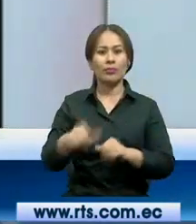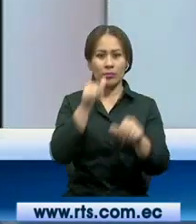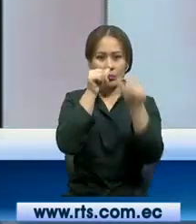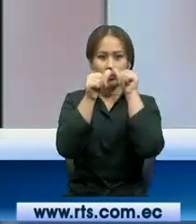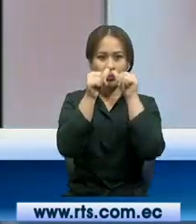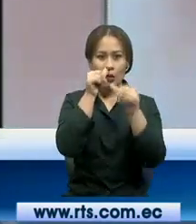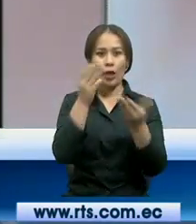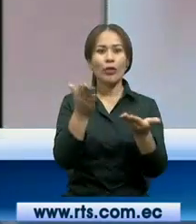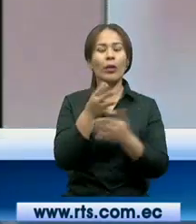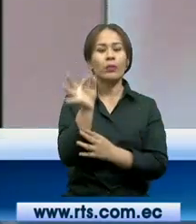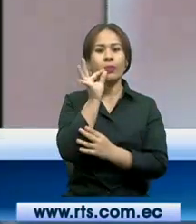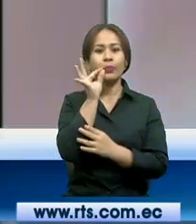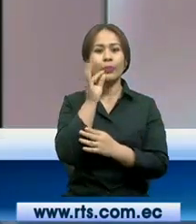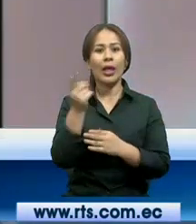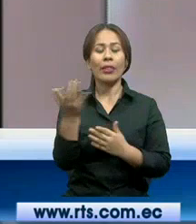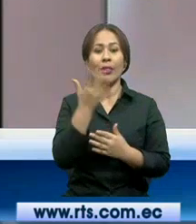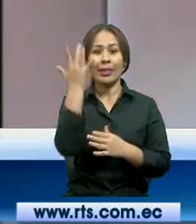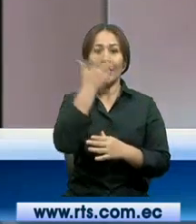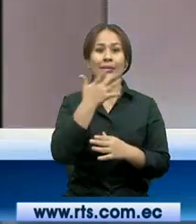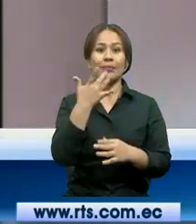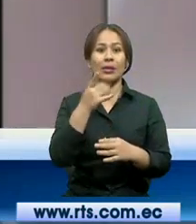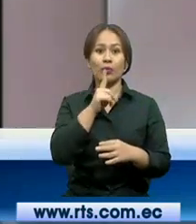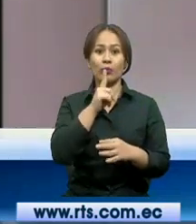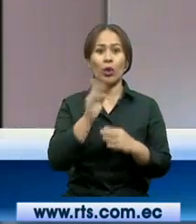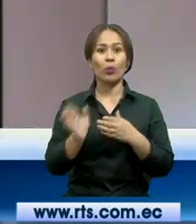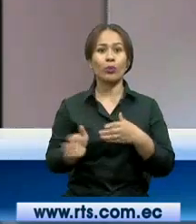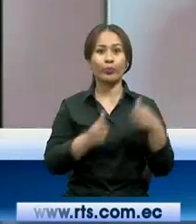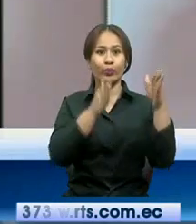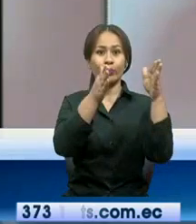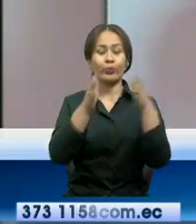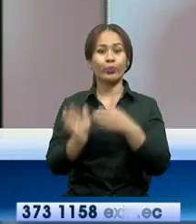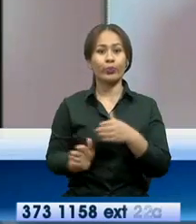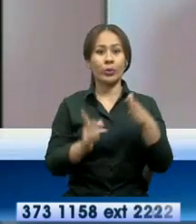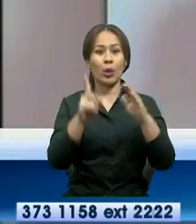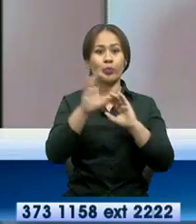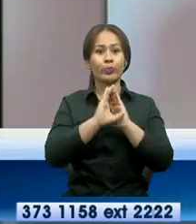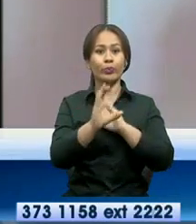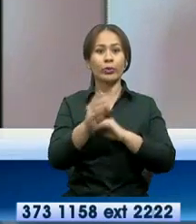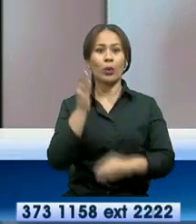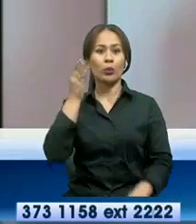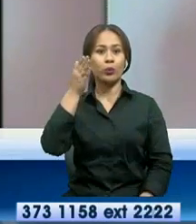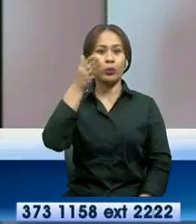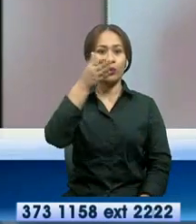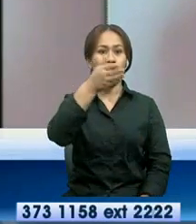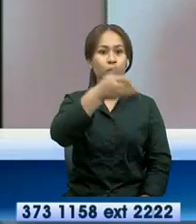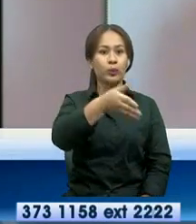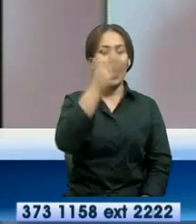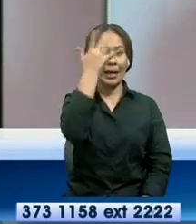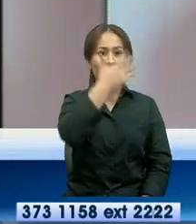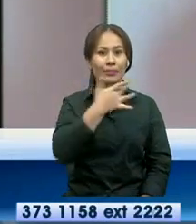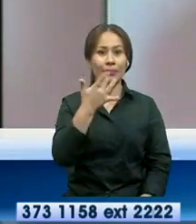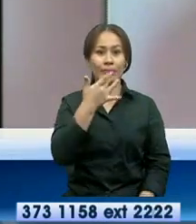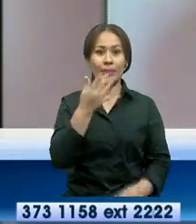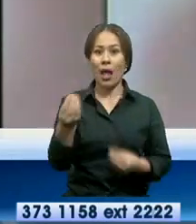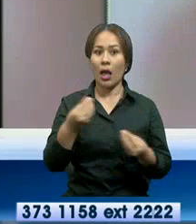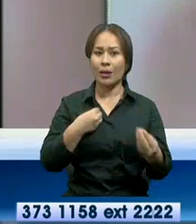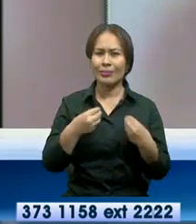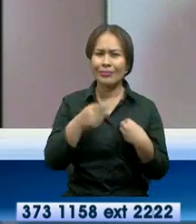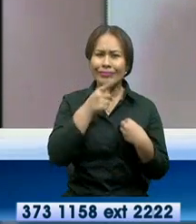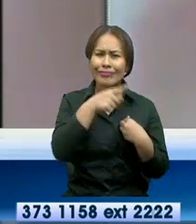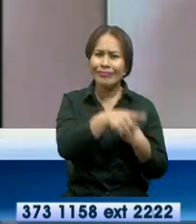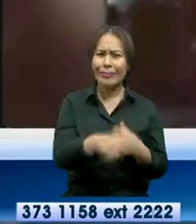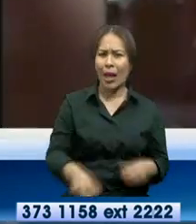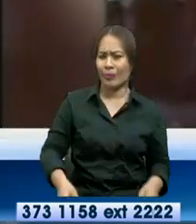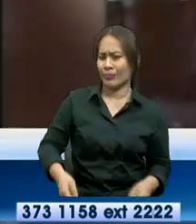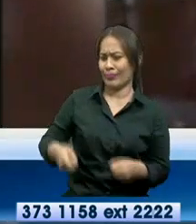en la vía San Lorenzo. Al revisar una de las bodegas de un bus intercantonal que tenía como destino Esmeraldas, agentes del GEMA se toparon con un saco